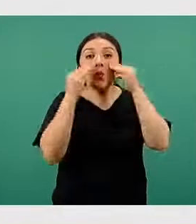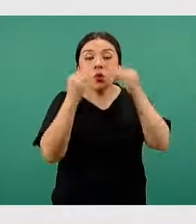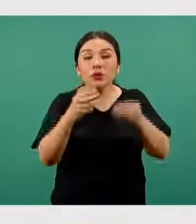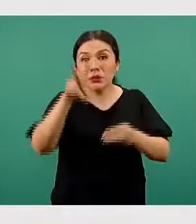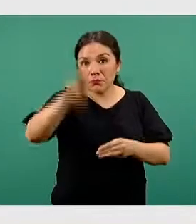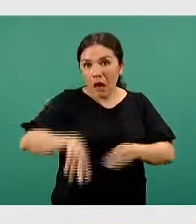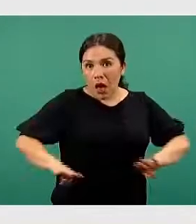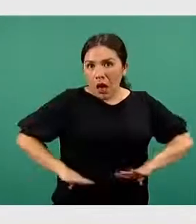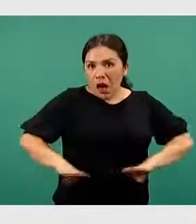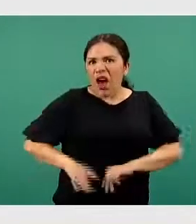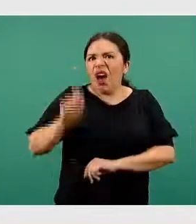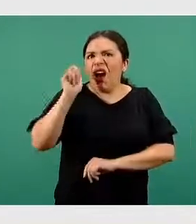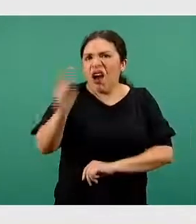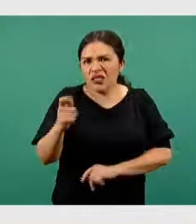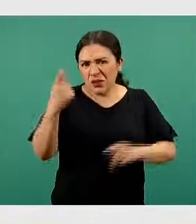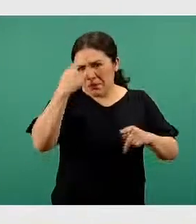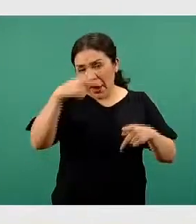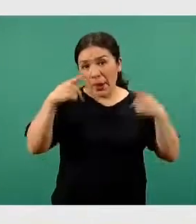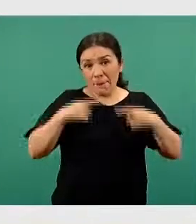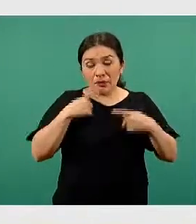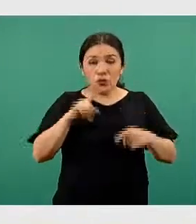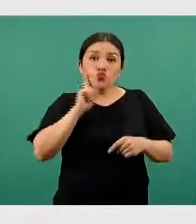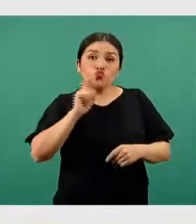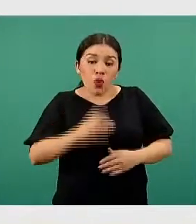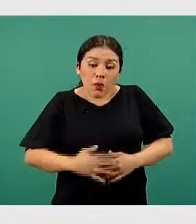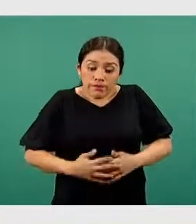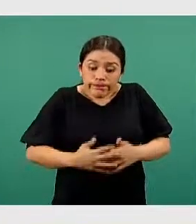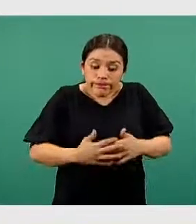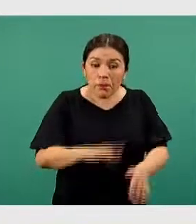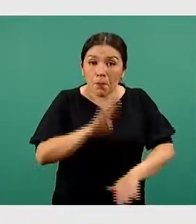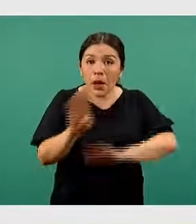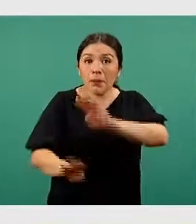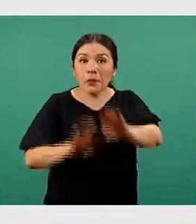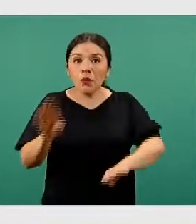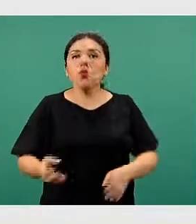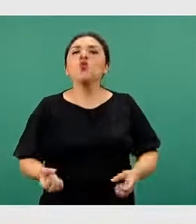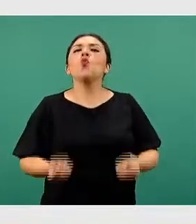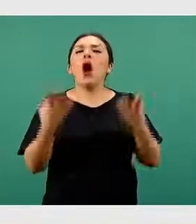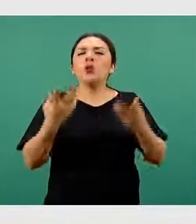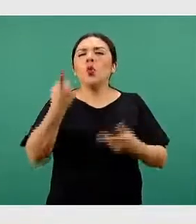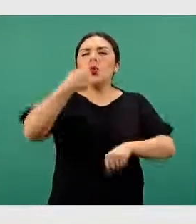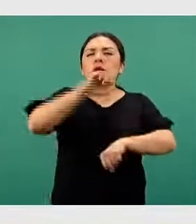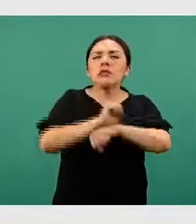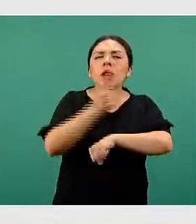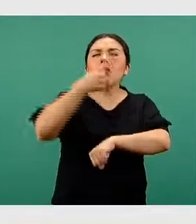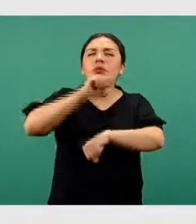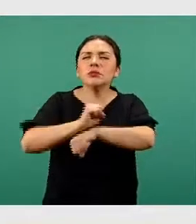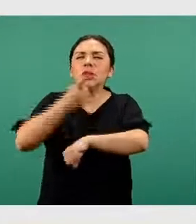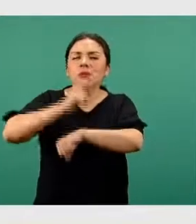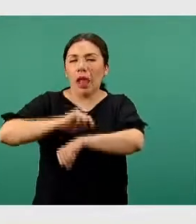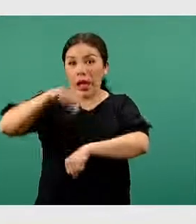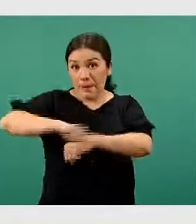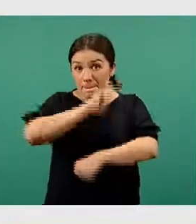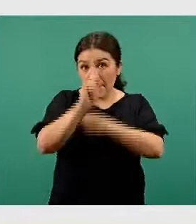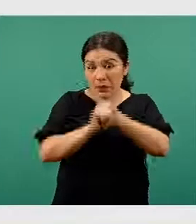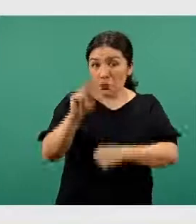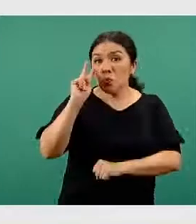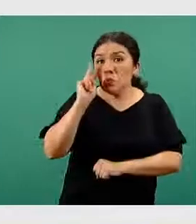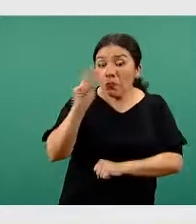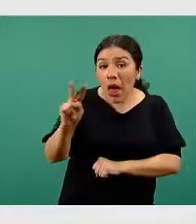el comportamiento que ha tenido la mortalidad materna por semana epidemiológica en nuestro país, donde claramente pueden